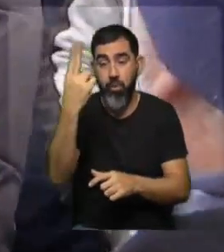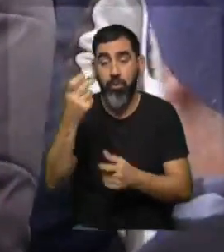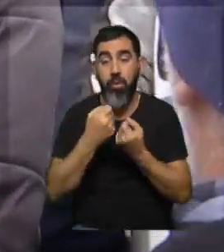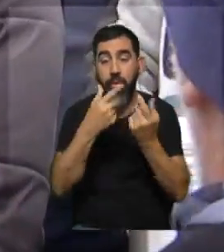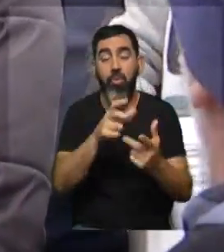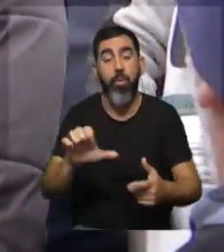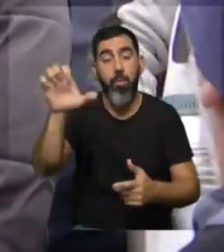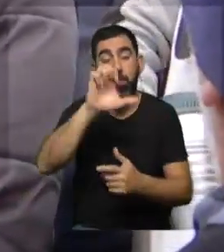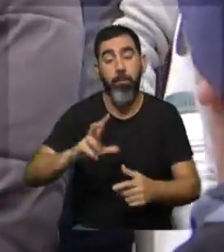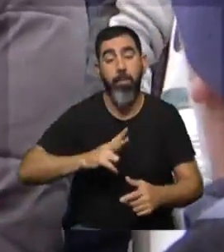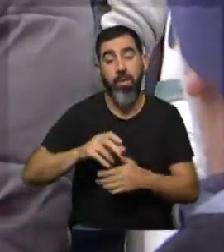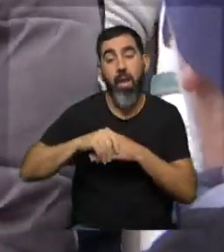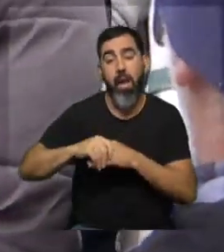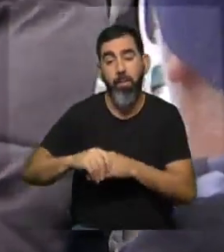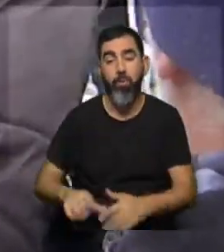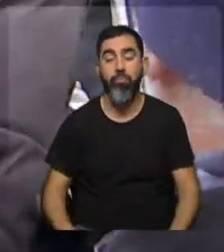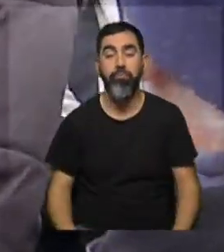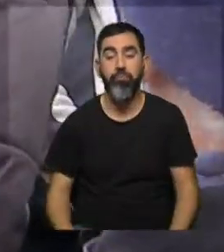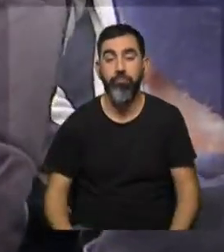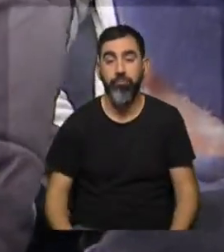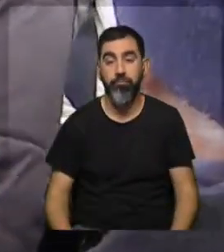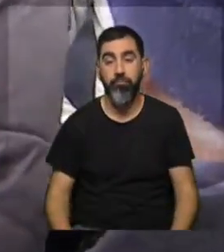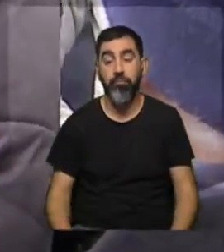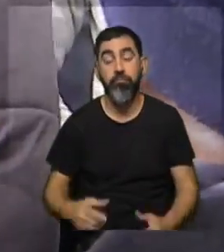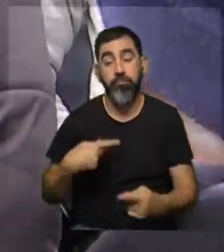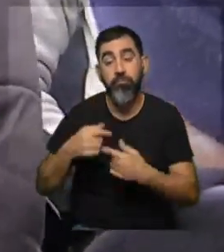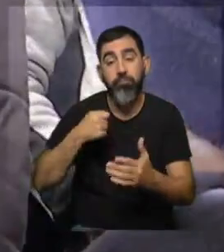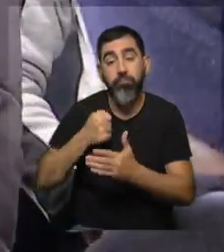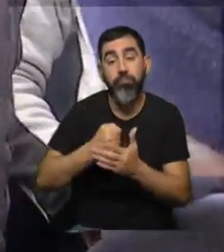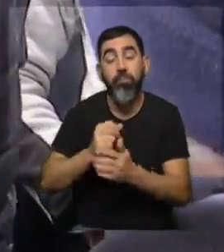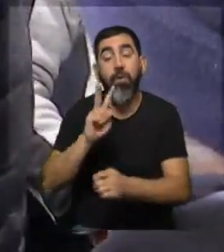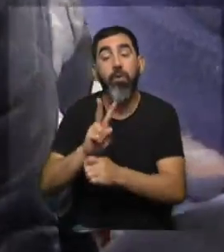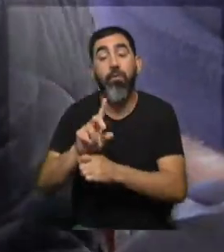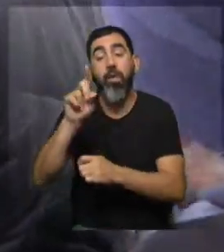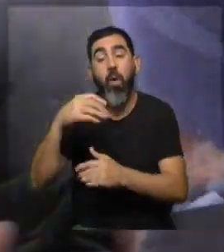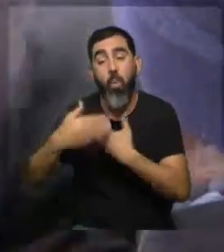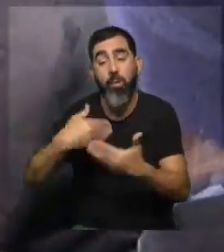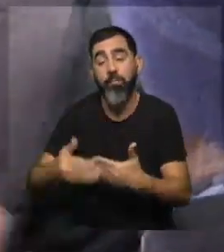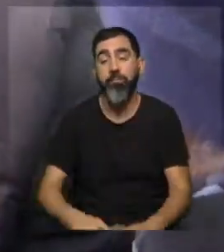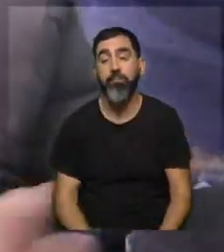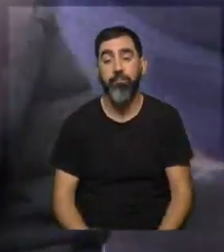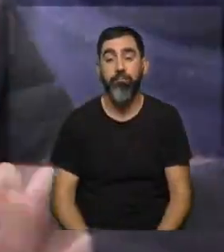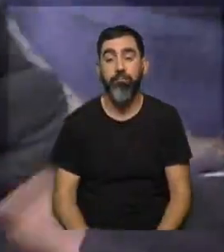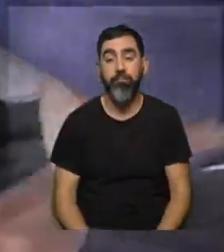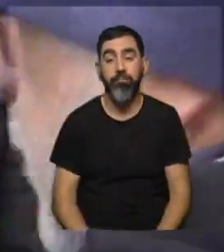eso yo a una empresa a tus amigos del consorcio privado así que bueno seguir luchando para defender el agua vamos arriba